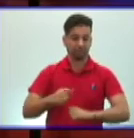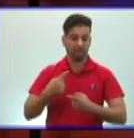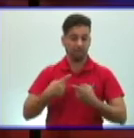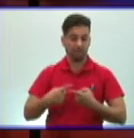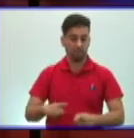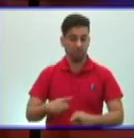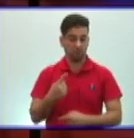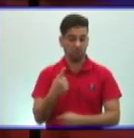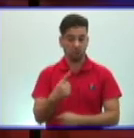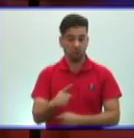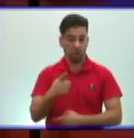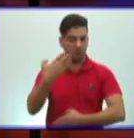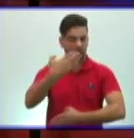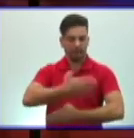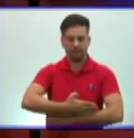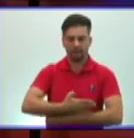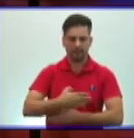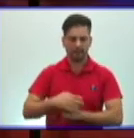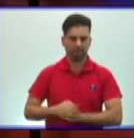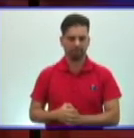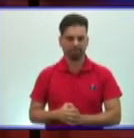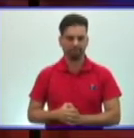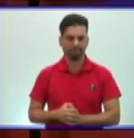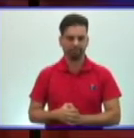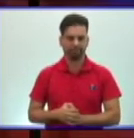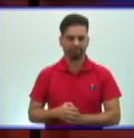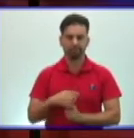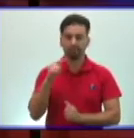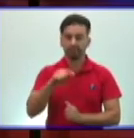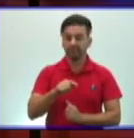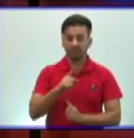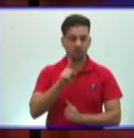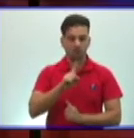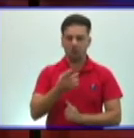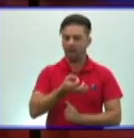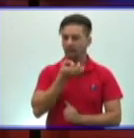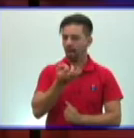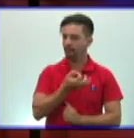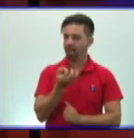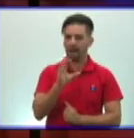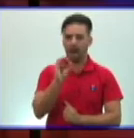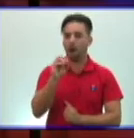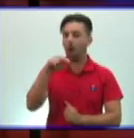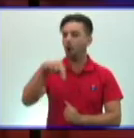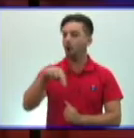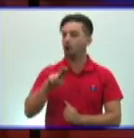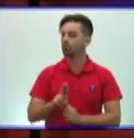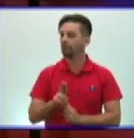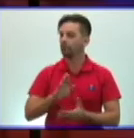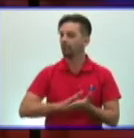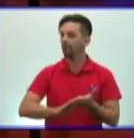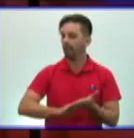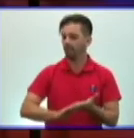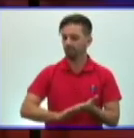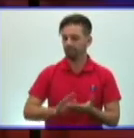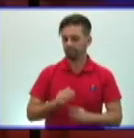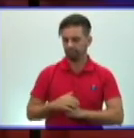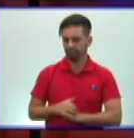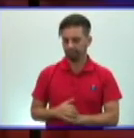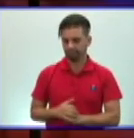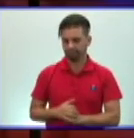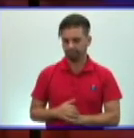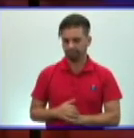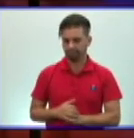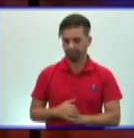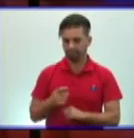dominación. De eso no habla las Naciones Unidas, de eso o al menos omite en ese punto las Naciones Unidas.